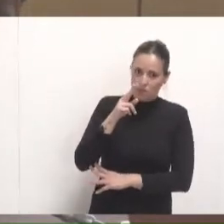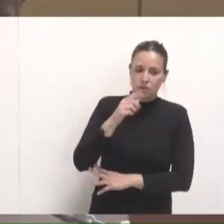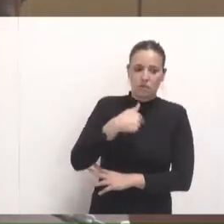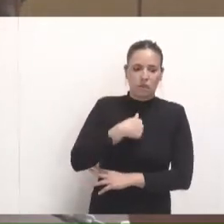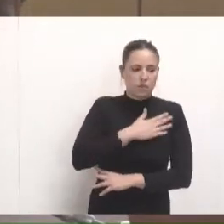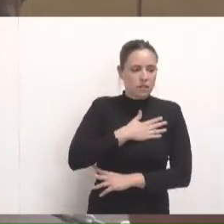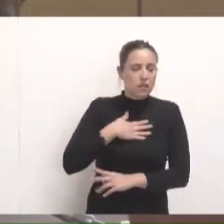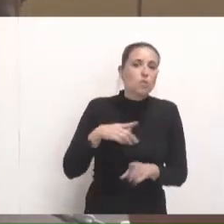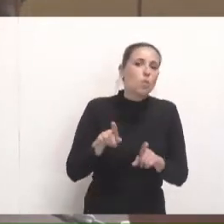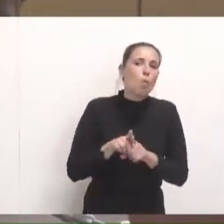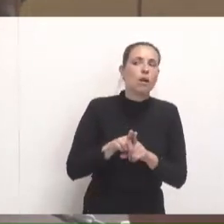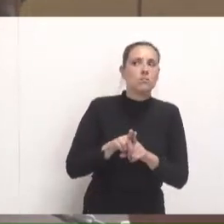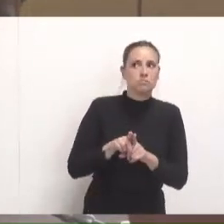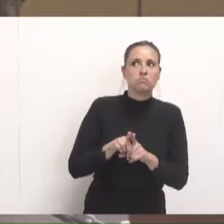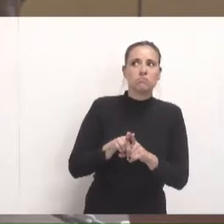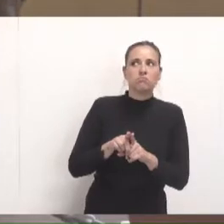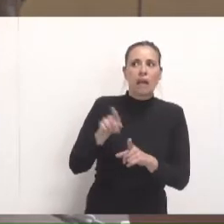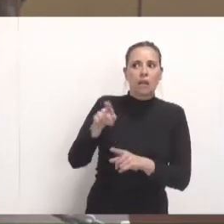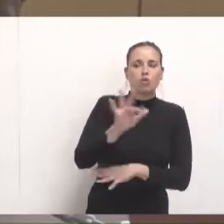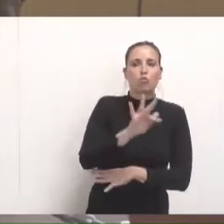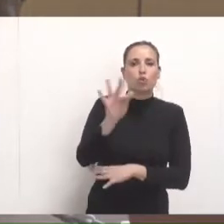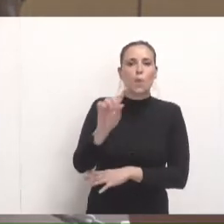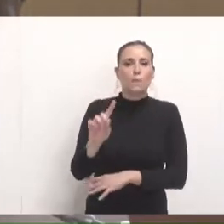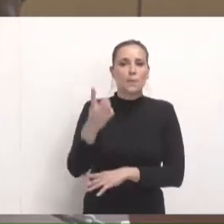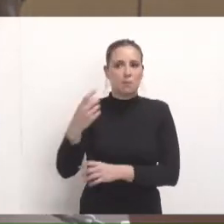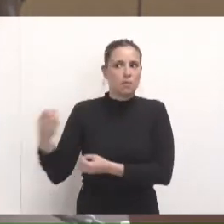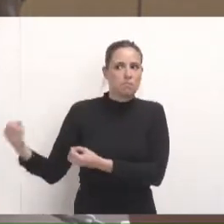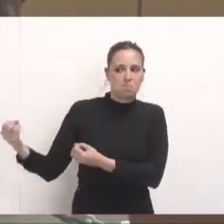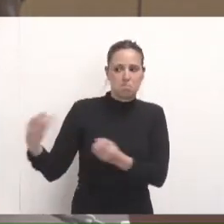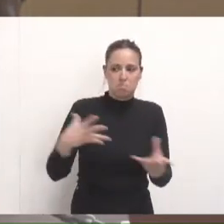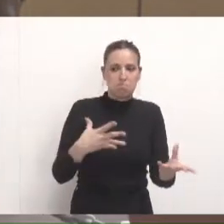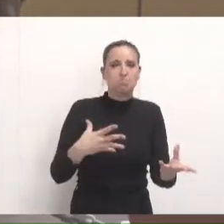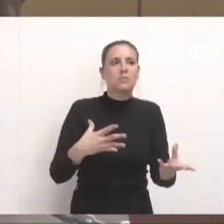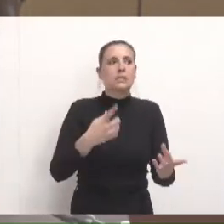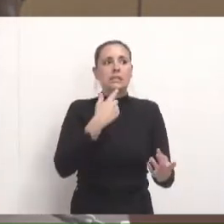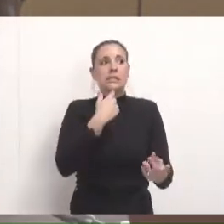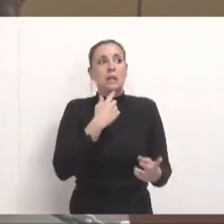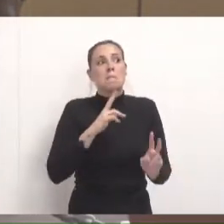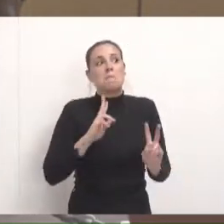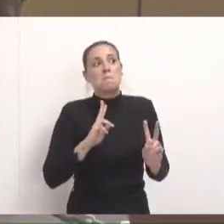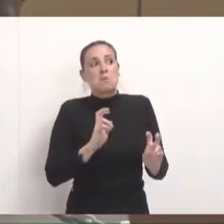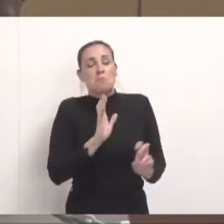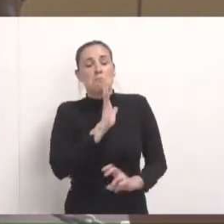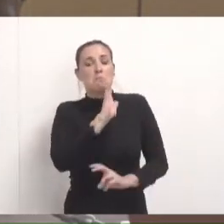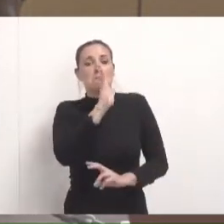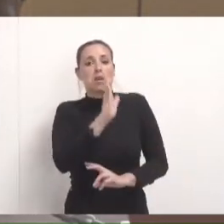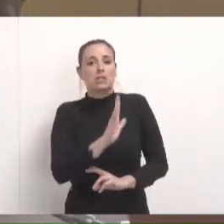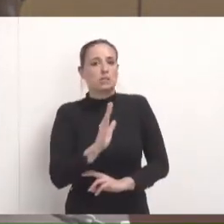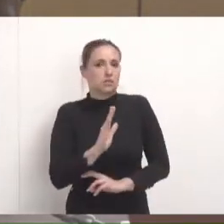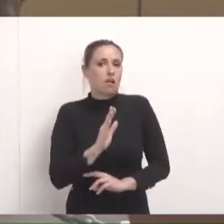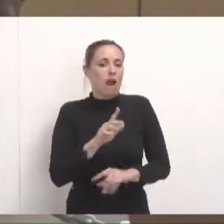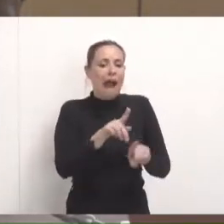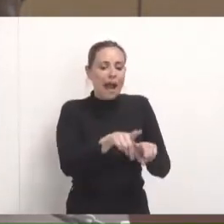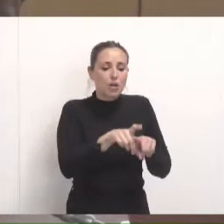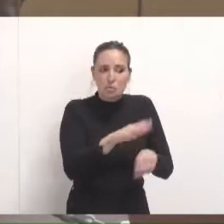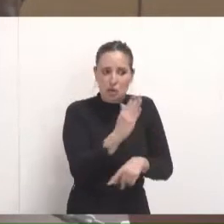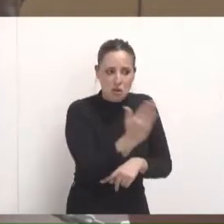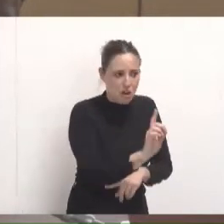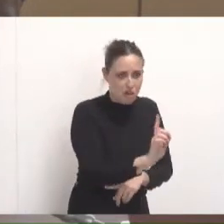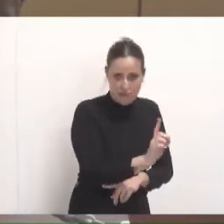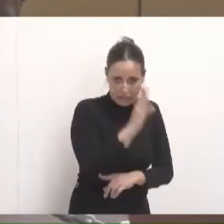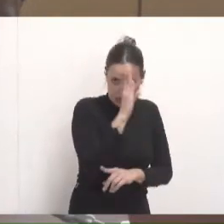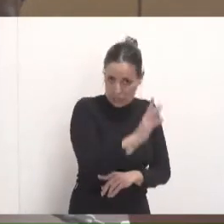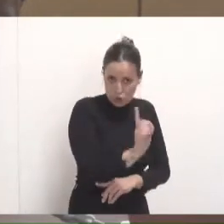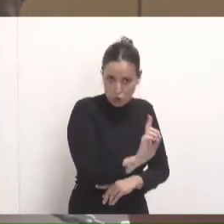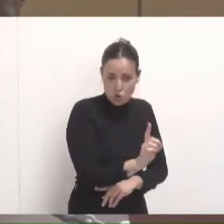expresado en su primera intervención de que en un principio no afecta a la agricultura, no afecta